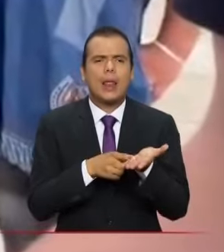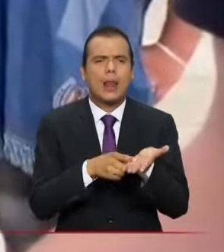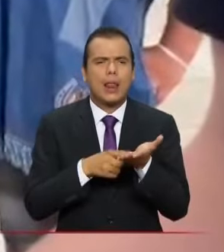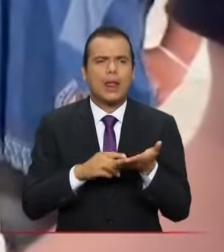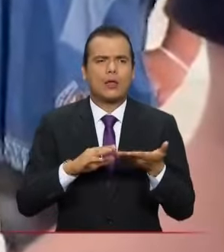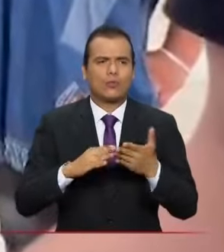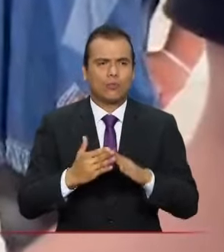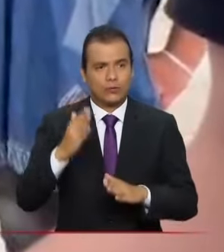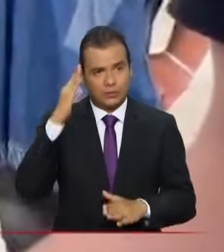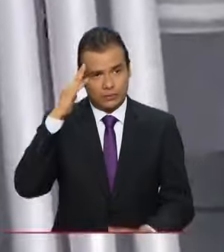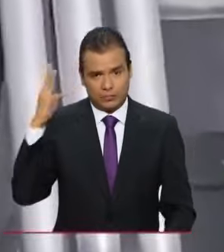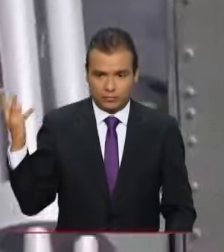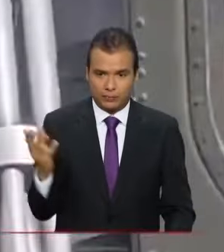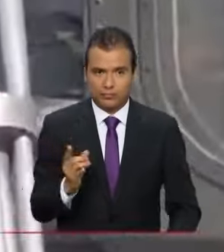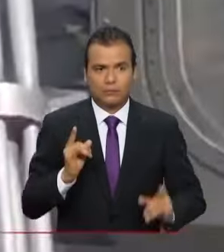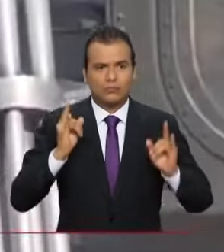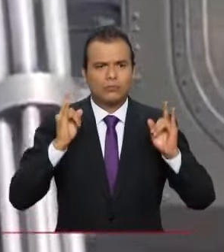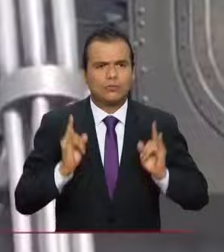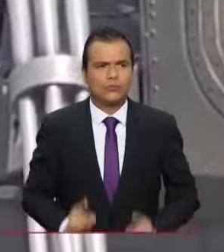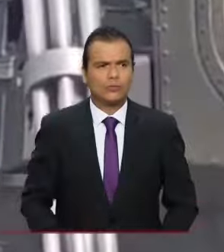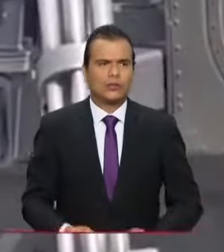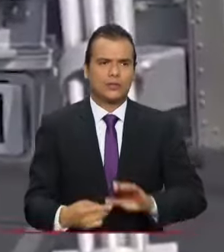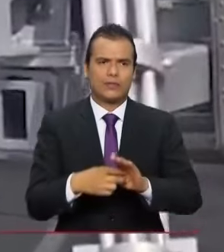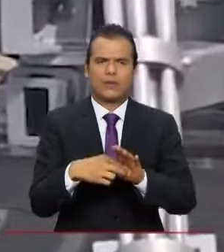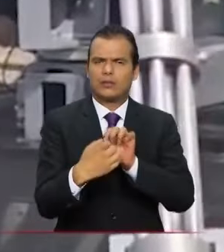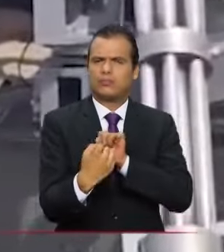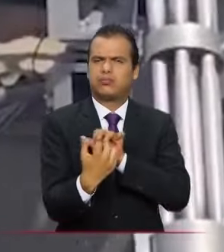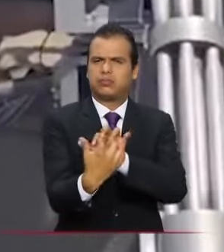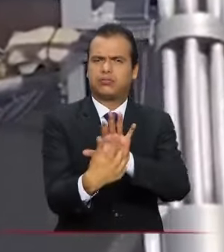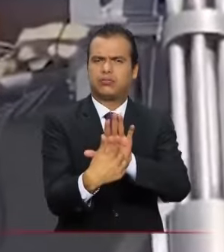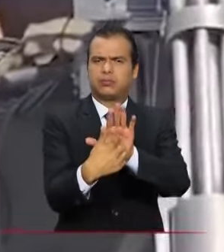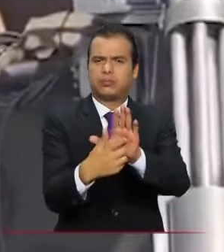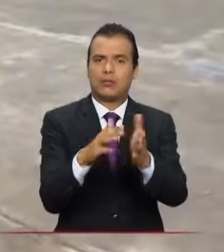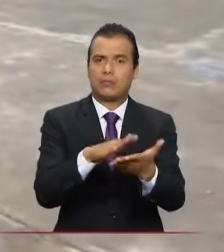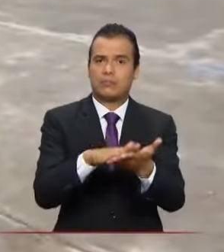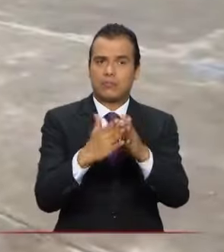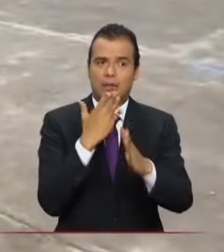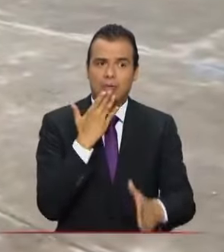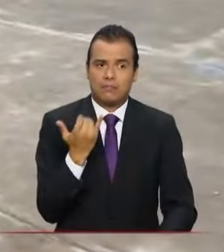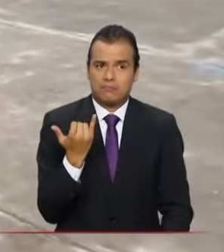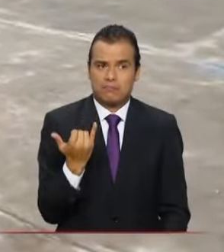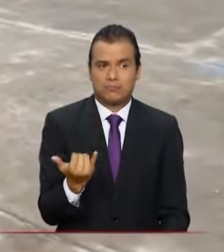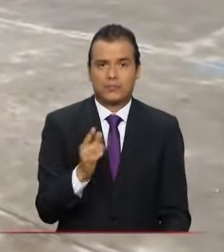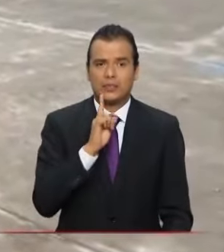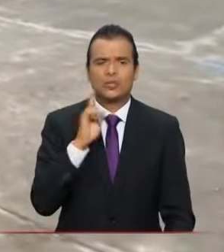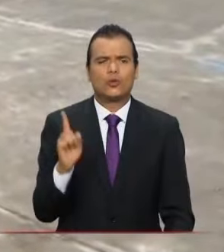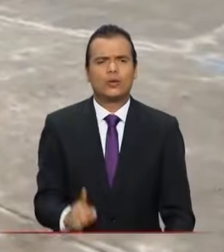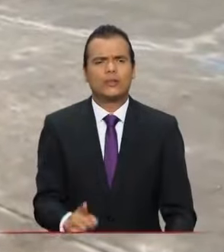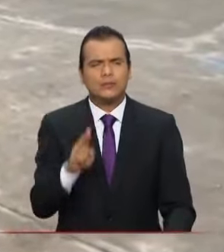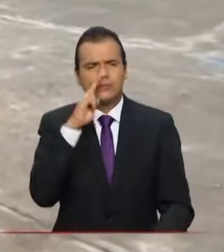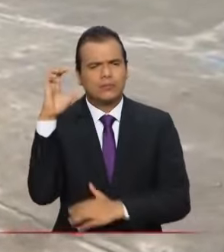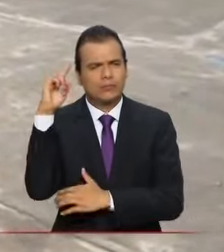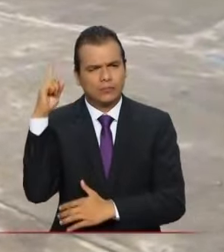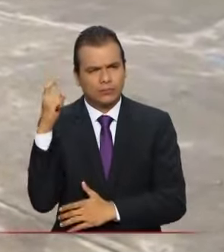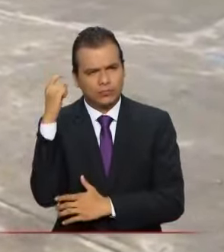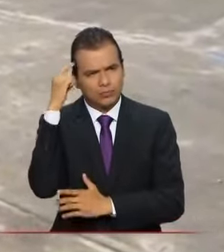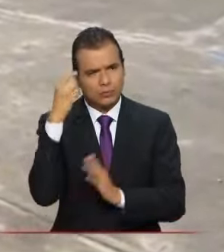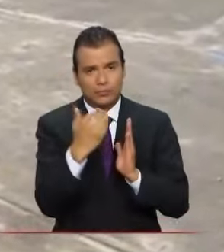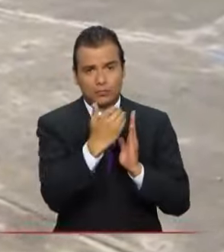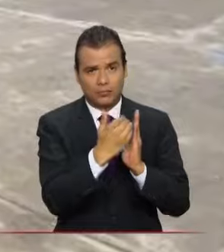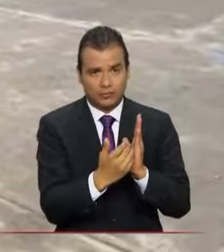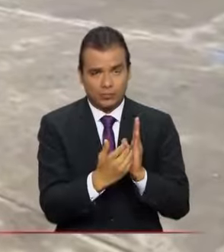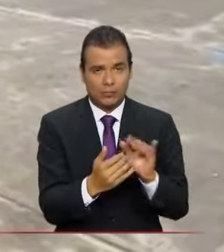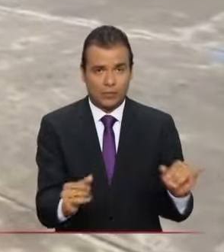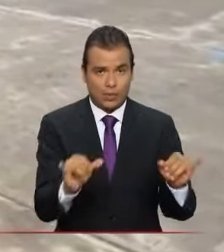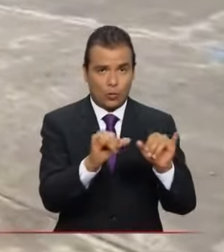llegaron vestidos hoy, es un mensaje de guerra y no de paz. La agenda del gobierno nacional y el ministro de Defensa no es la misma